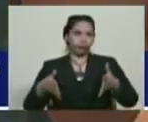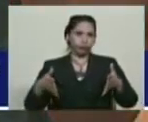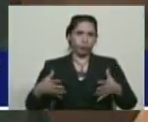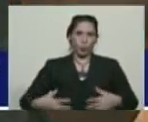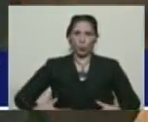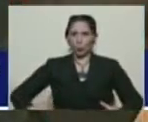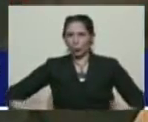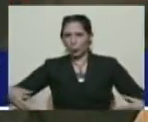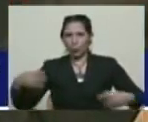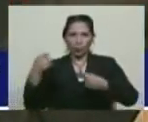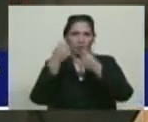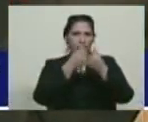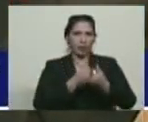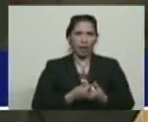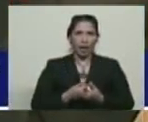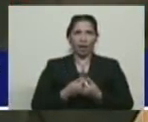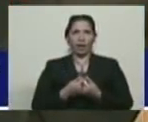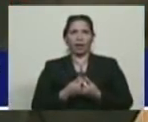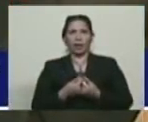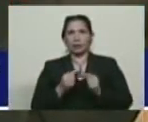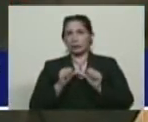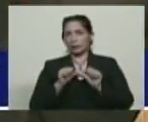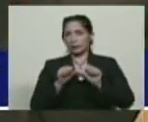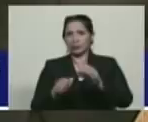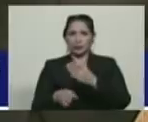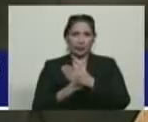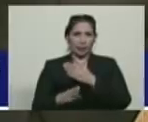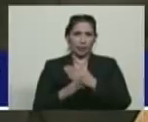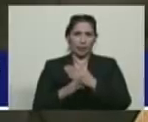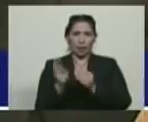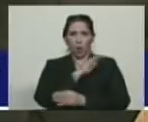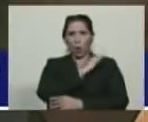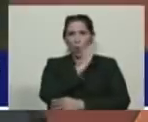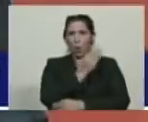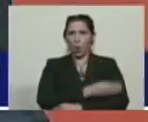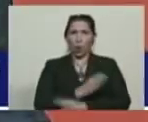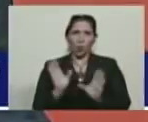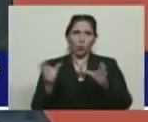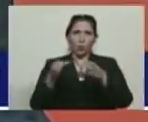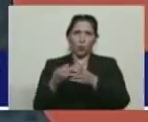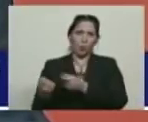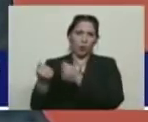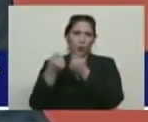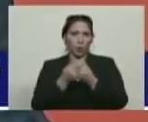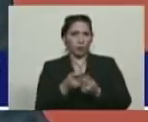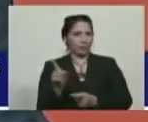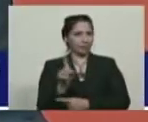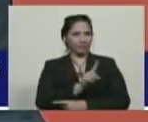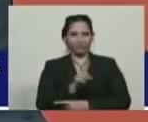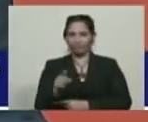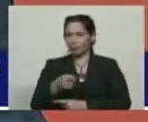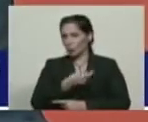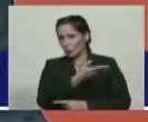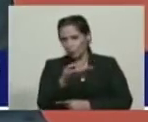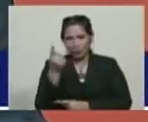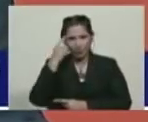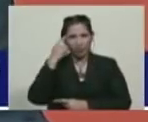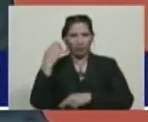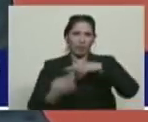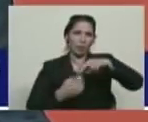dinero o seguir empoderando grupos económicos ustedes saben que en nuestra revolución